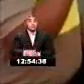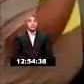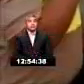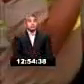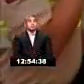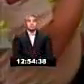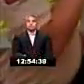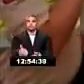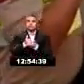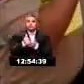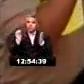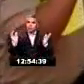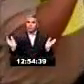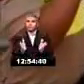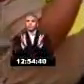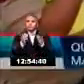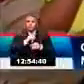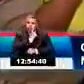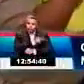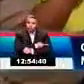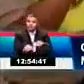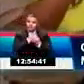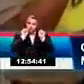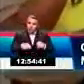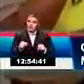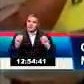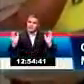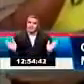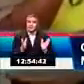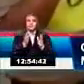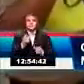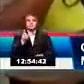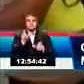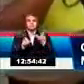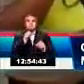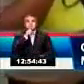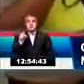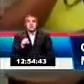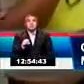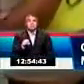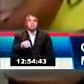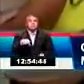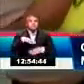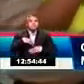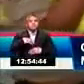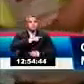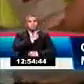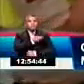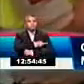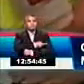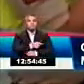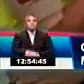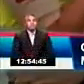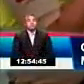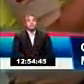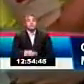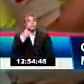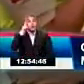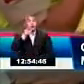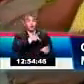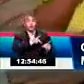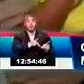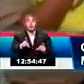nos ayudaban a darles esa fortaleza para que sigan cumpliendo todos los lineamientos que tienen que ver